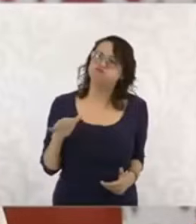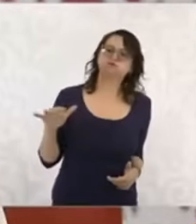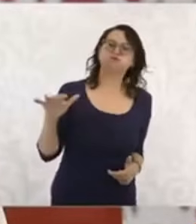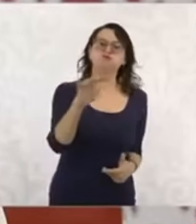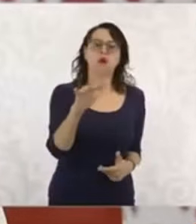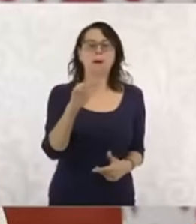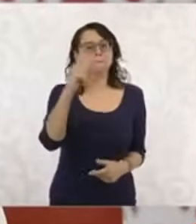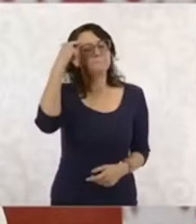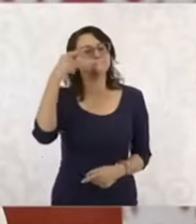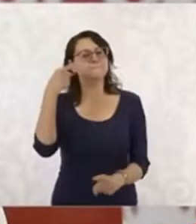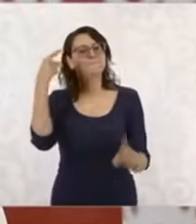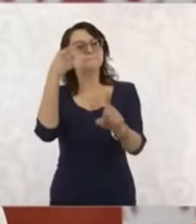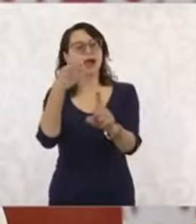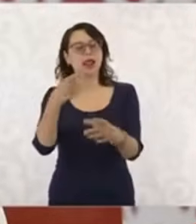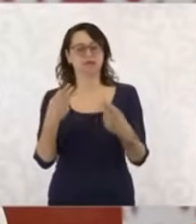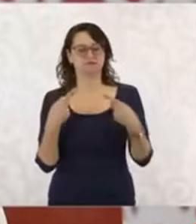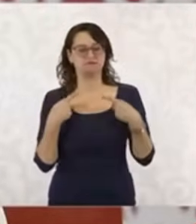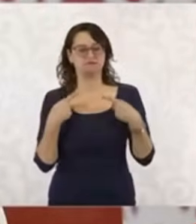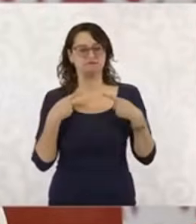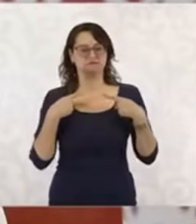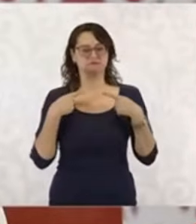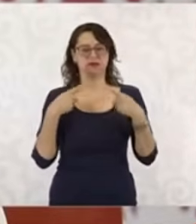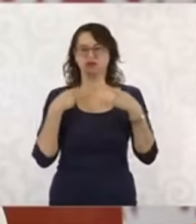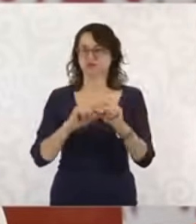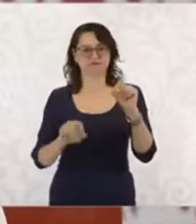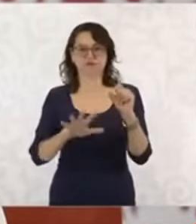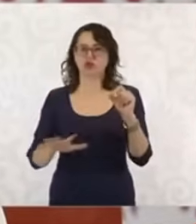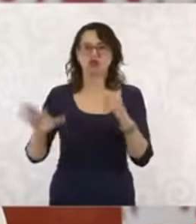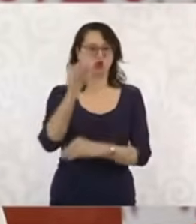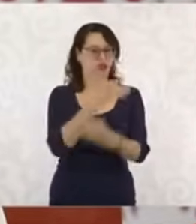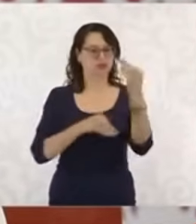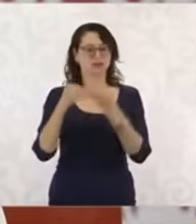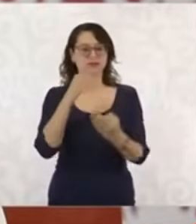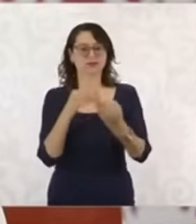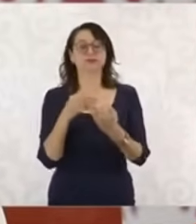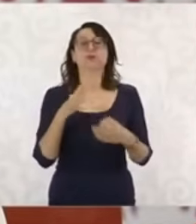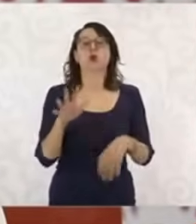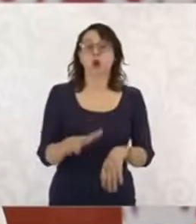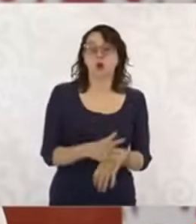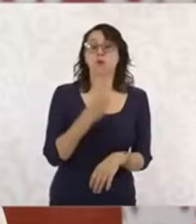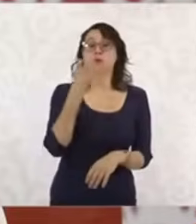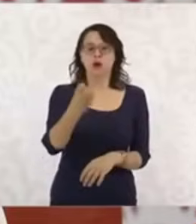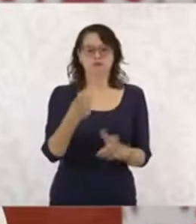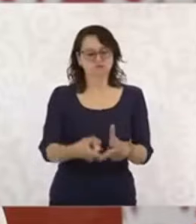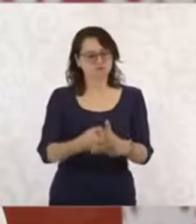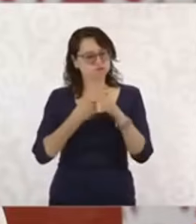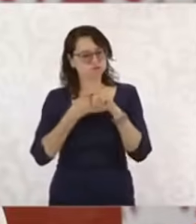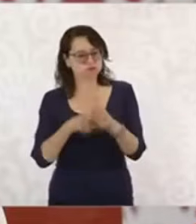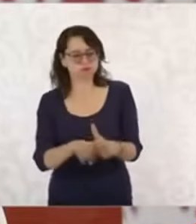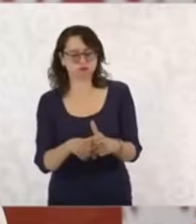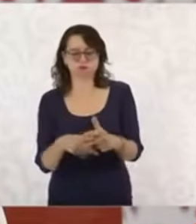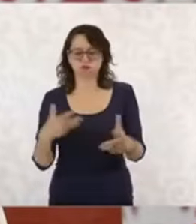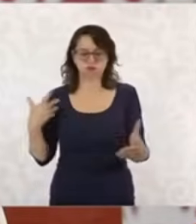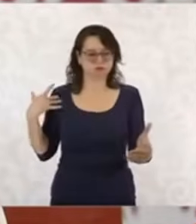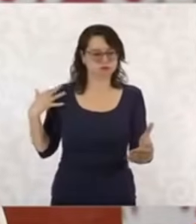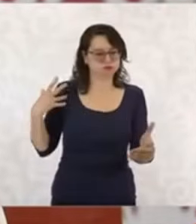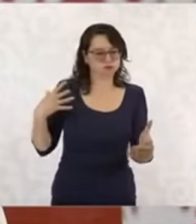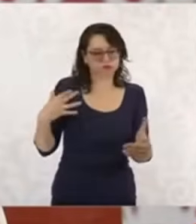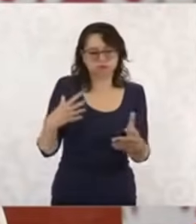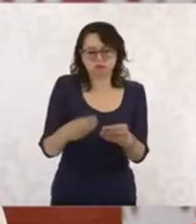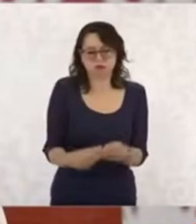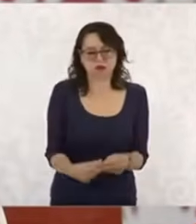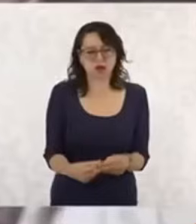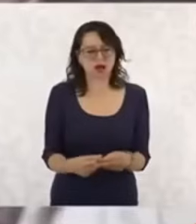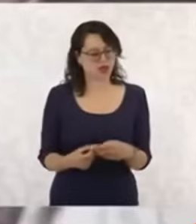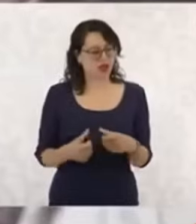bien estratégico de la nación. Y es por ello que hemos emprendido toda una serie de acciones. Si me ayudan con la